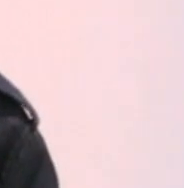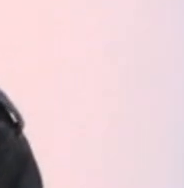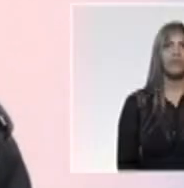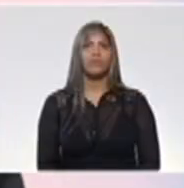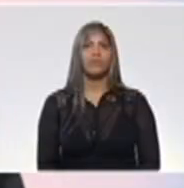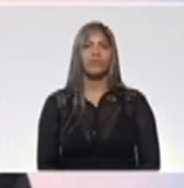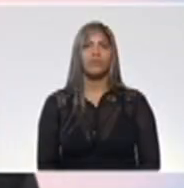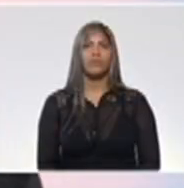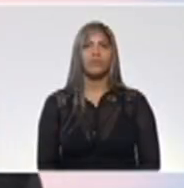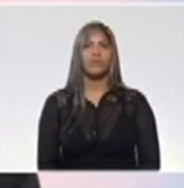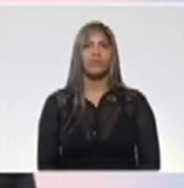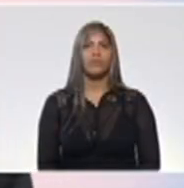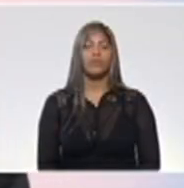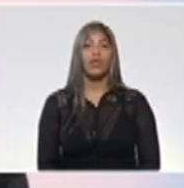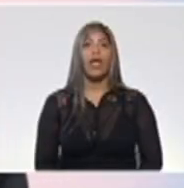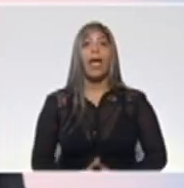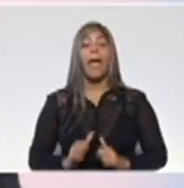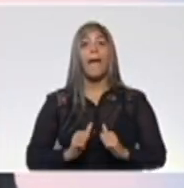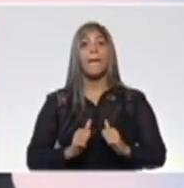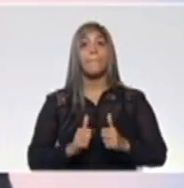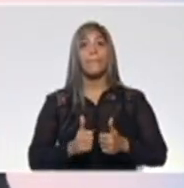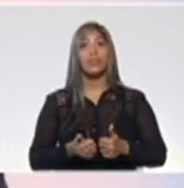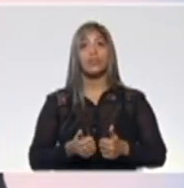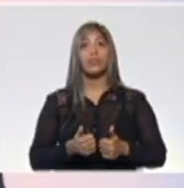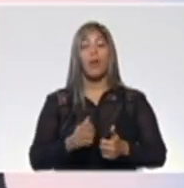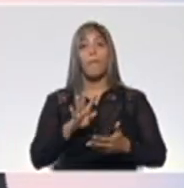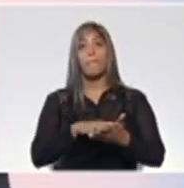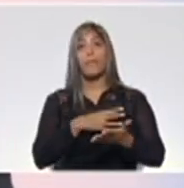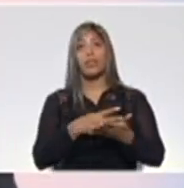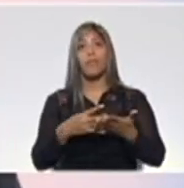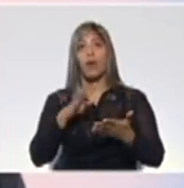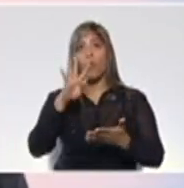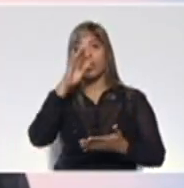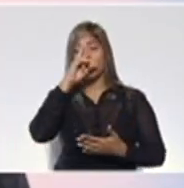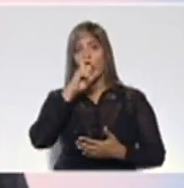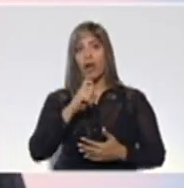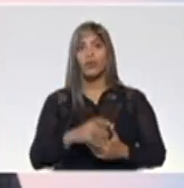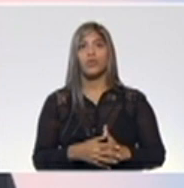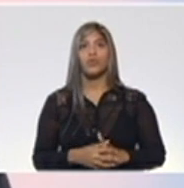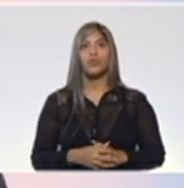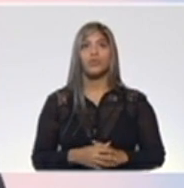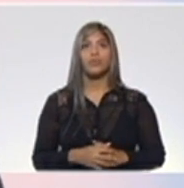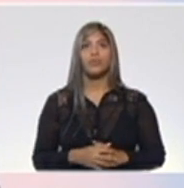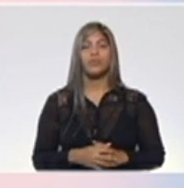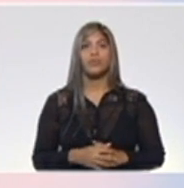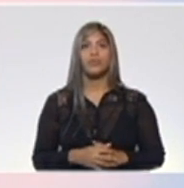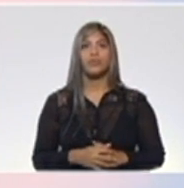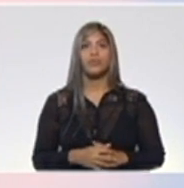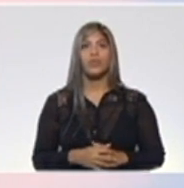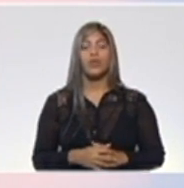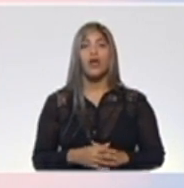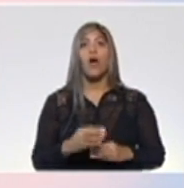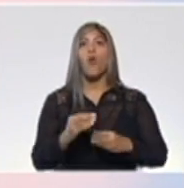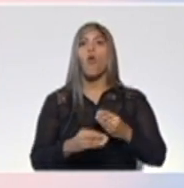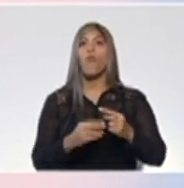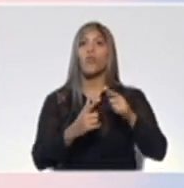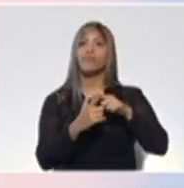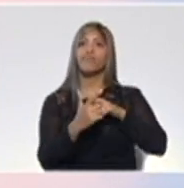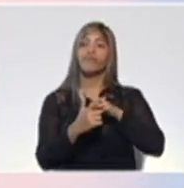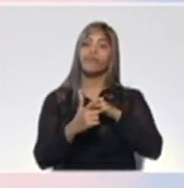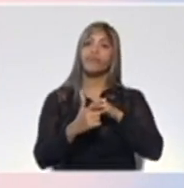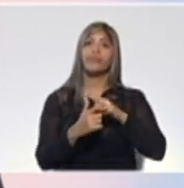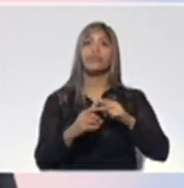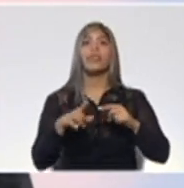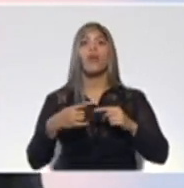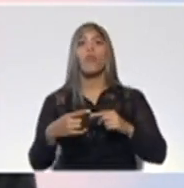Continuemos con la matemática de cuarto año, el referente teórico práctico, el logaritmo de un radical, y para quinto año